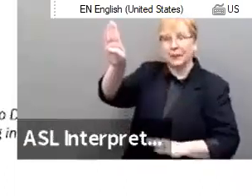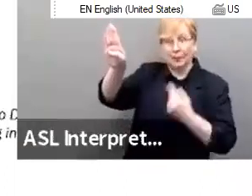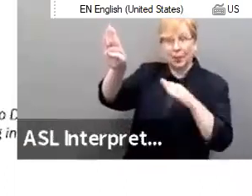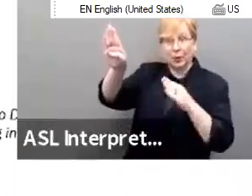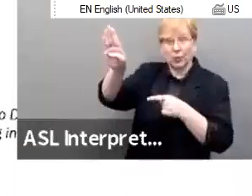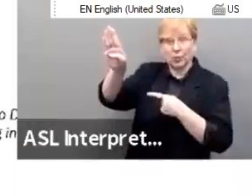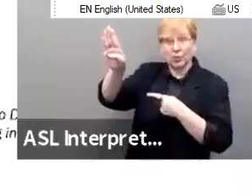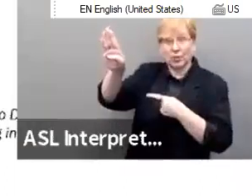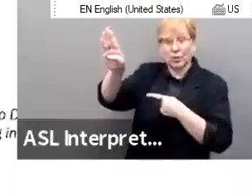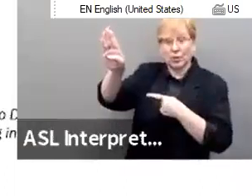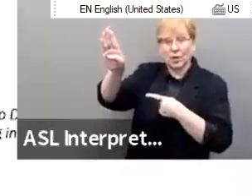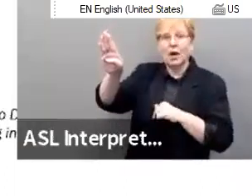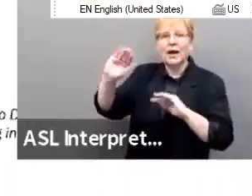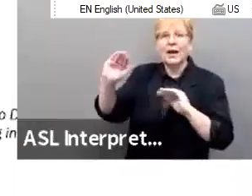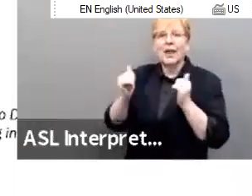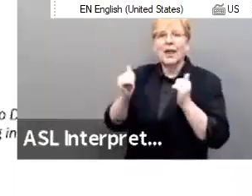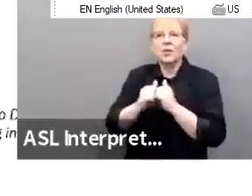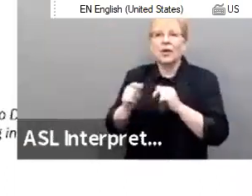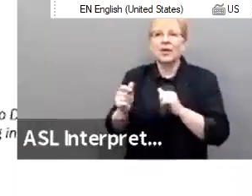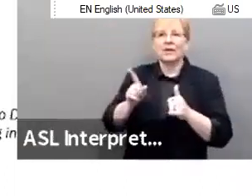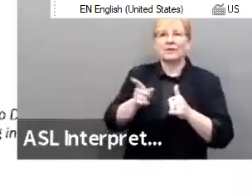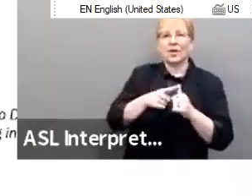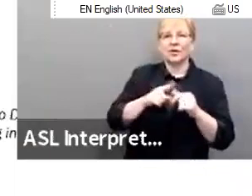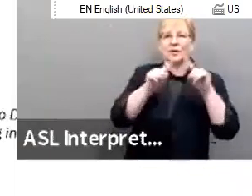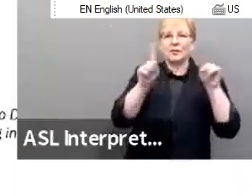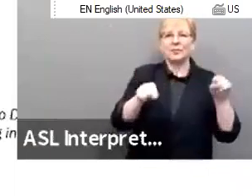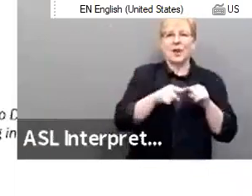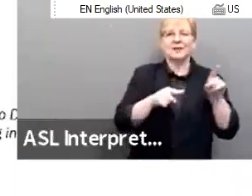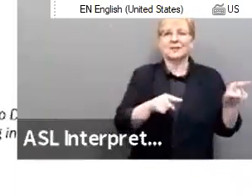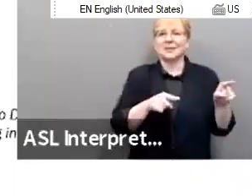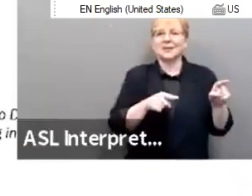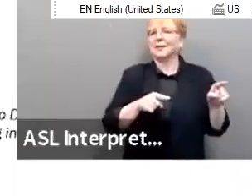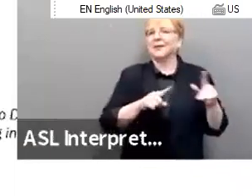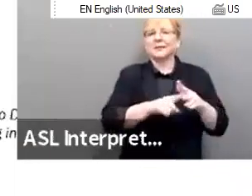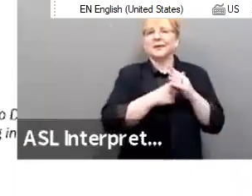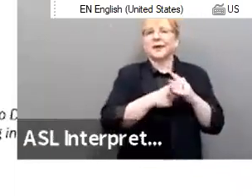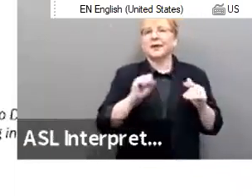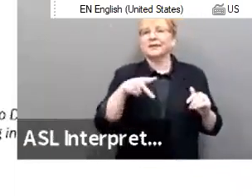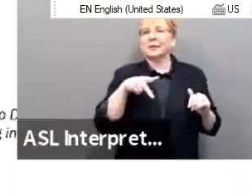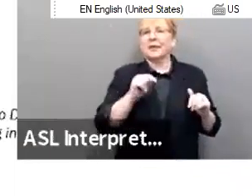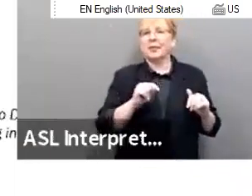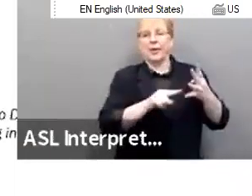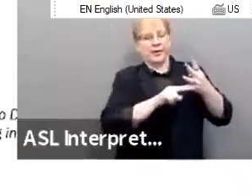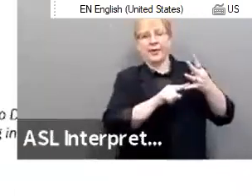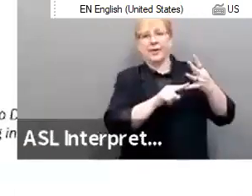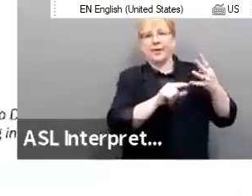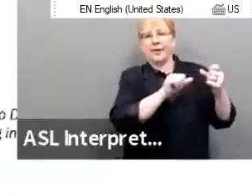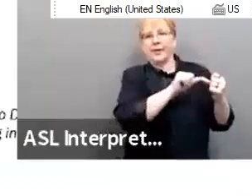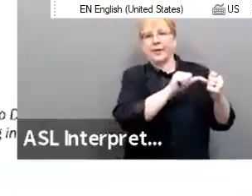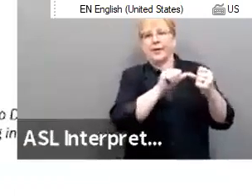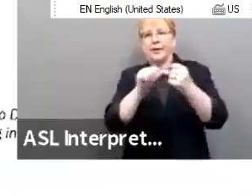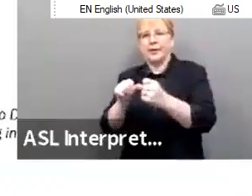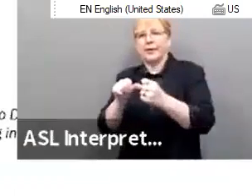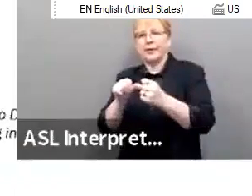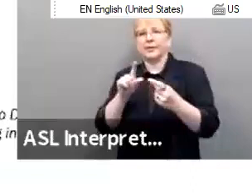parte derecha, en el recuadro rojo, la línea de hasta arriba nos muestra el repunte que hemos visto en